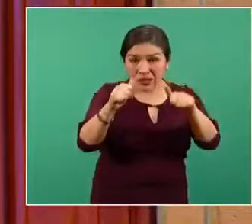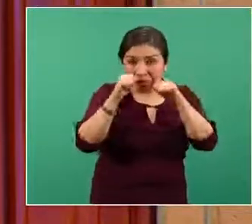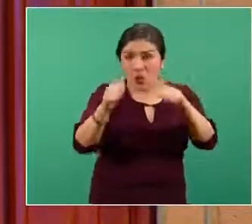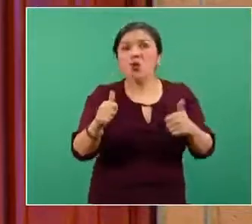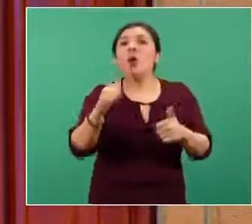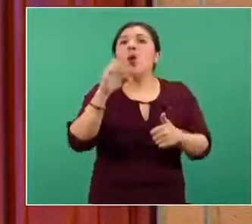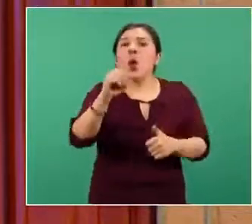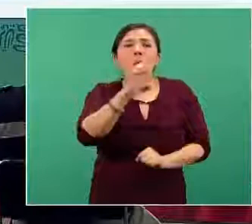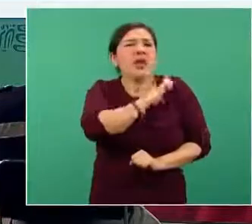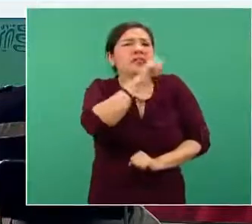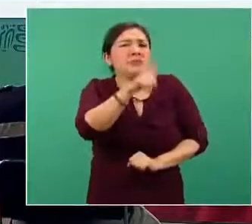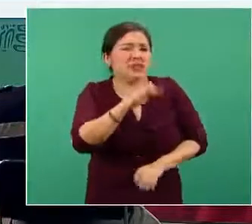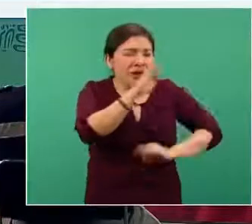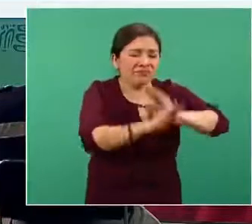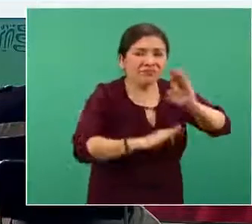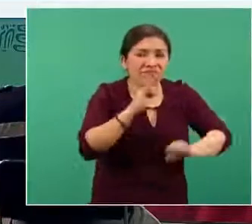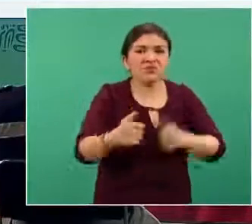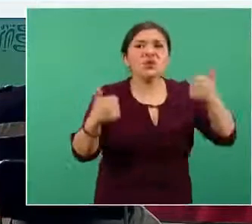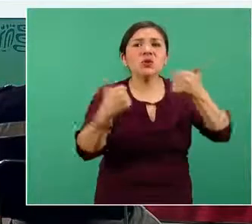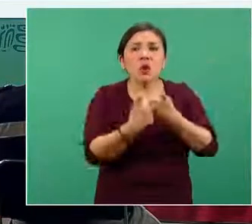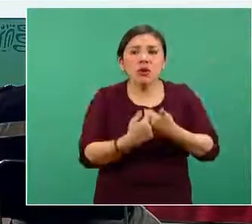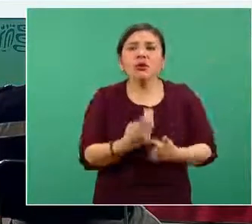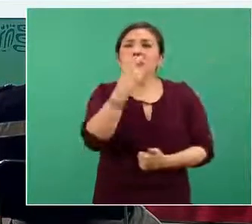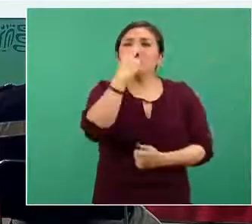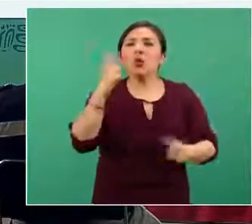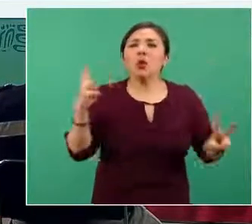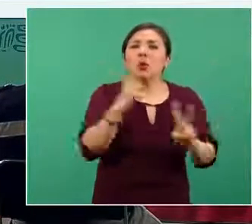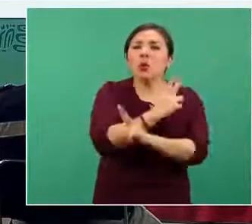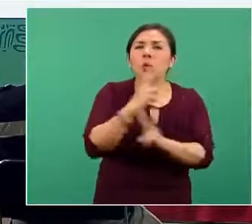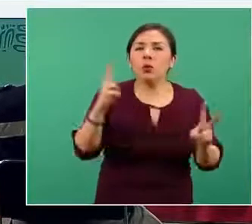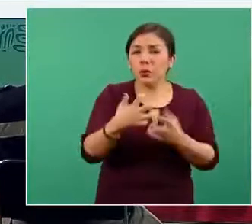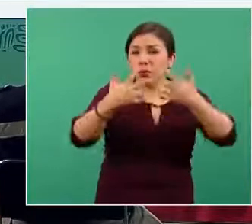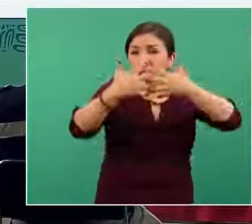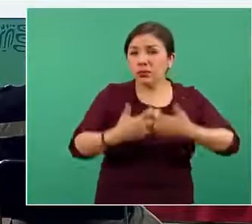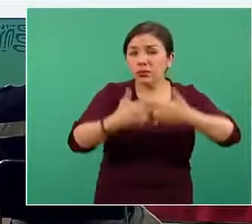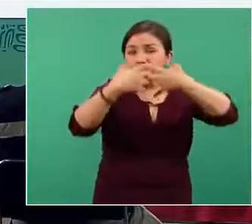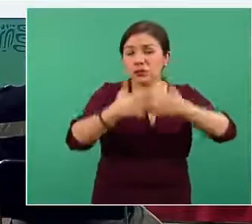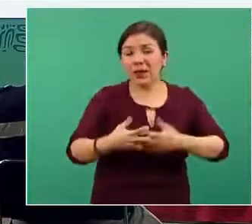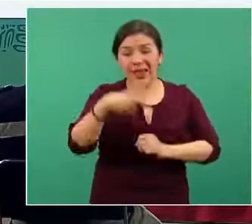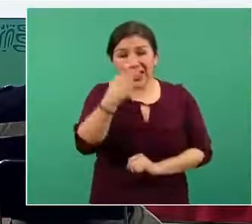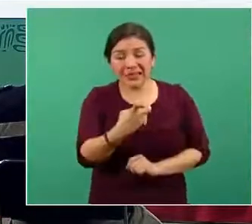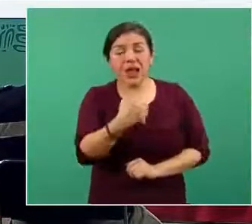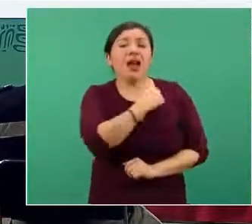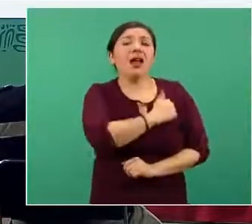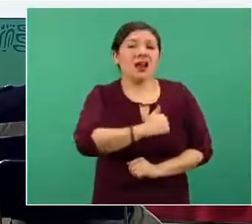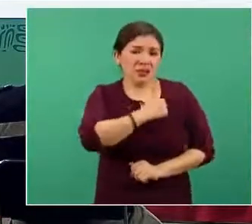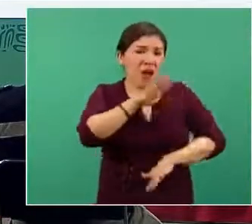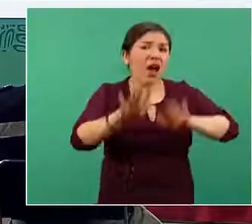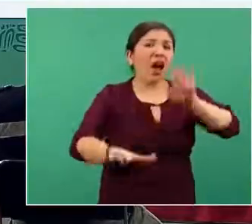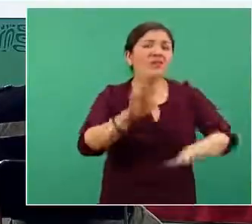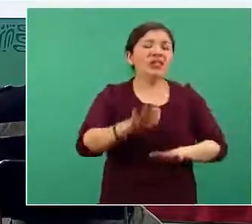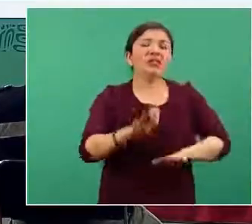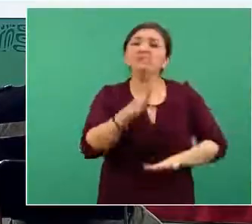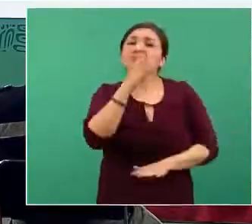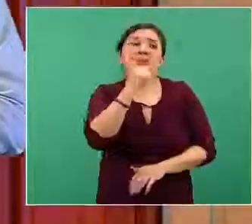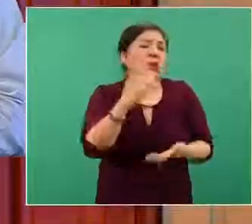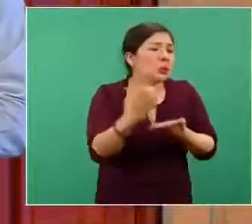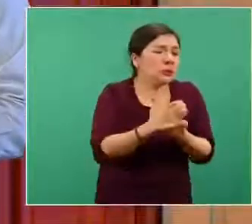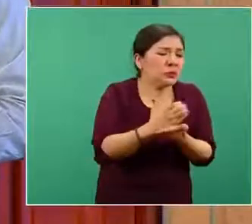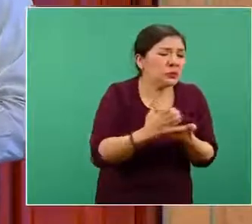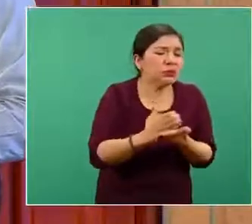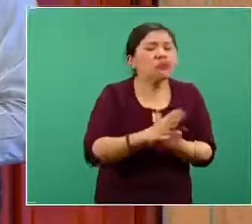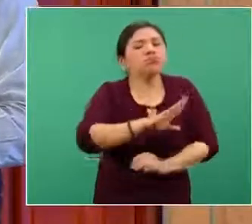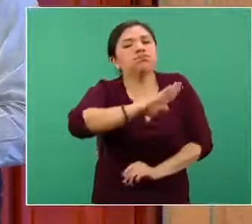de atención especializada a través de un ventilador mecánico, pues lamentablemente a veces pierden la batalla contra la